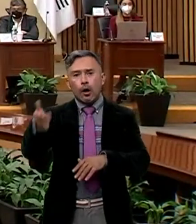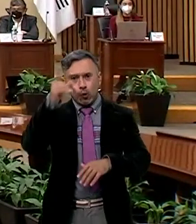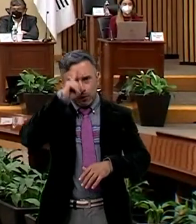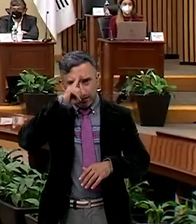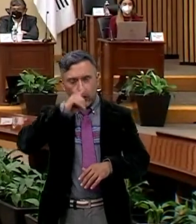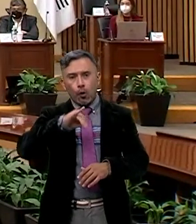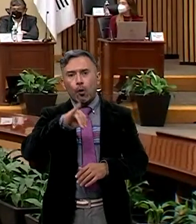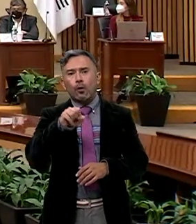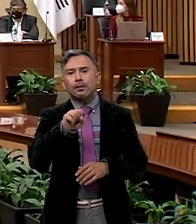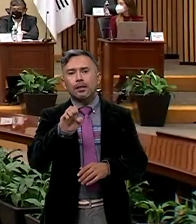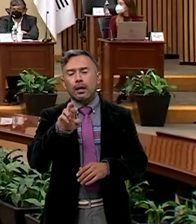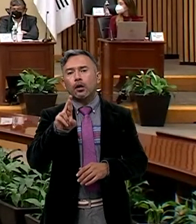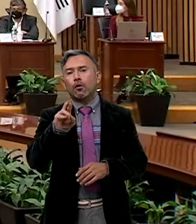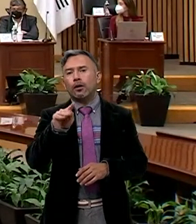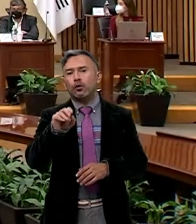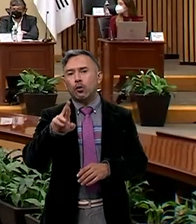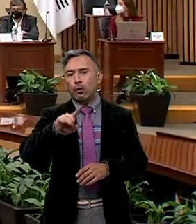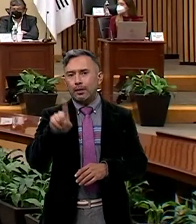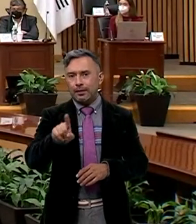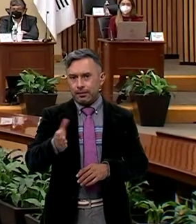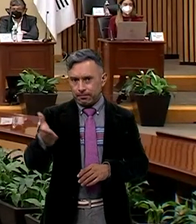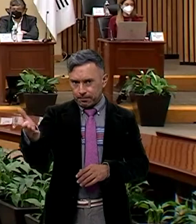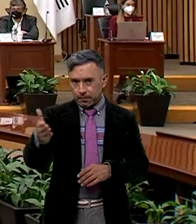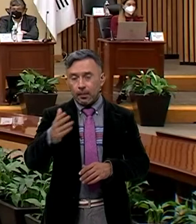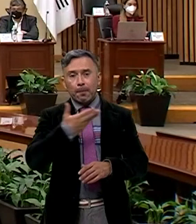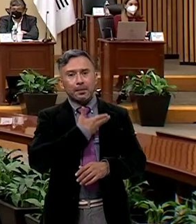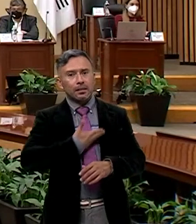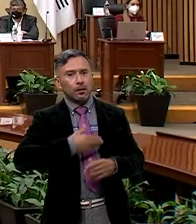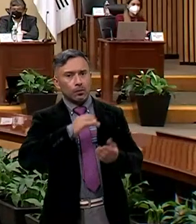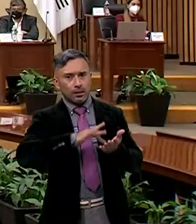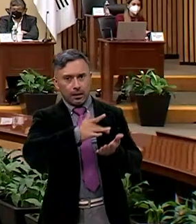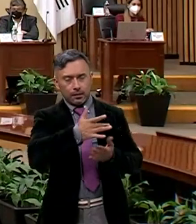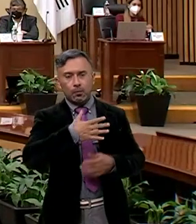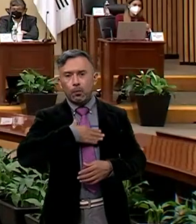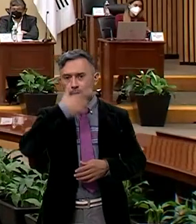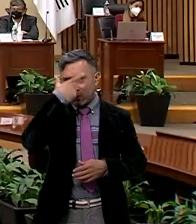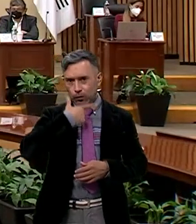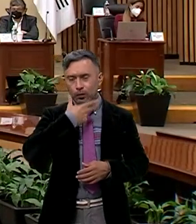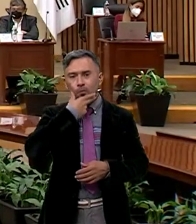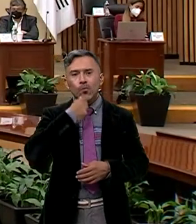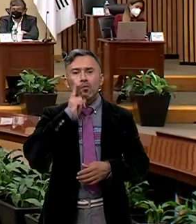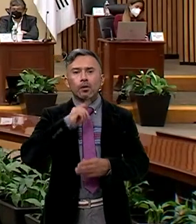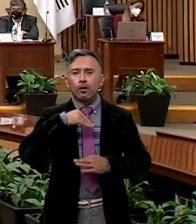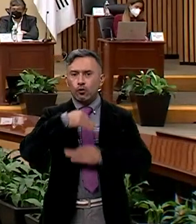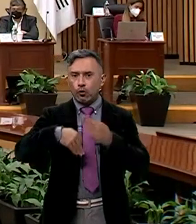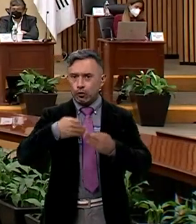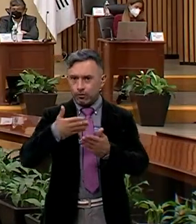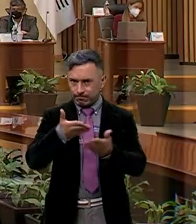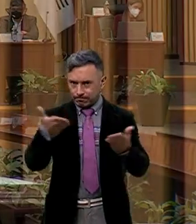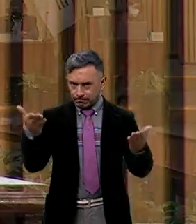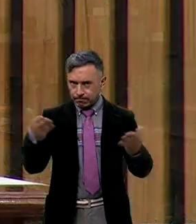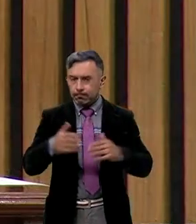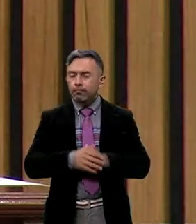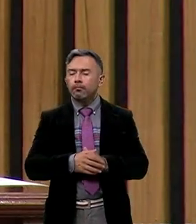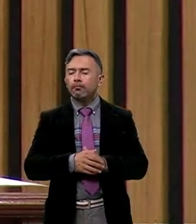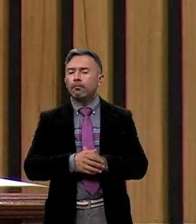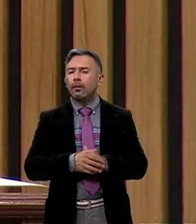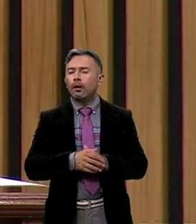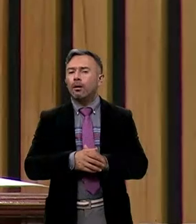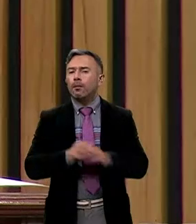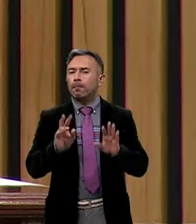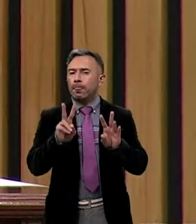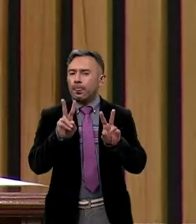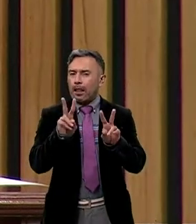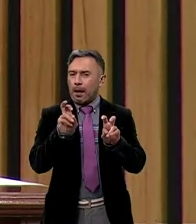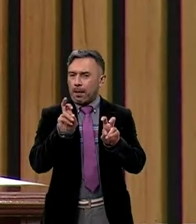presidente y buenas noches a todas ya todos quiero en este punto reitera el